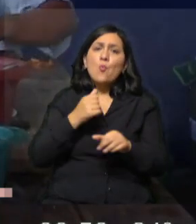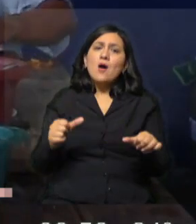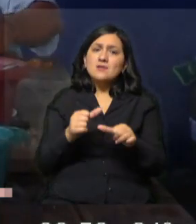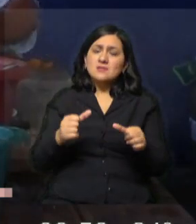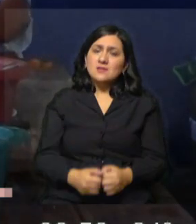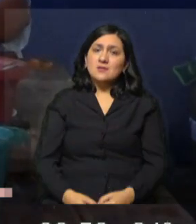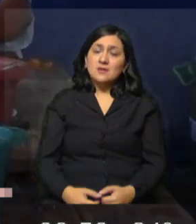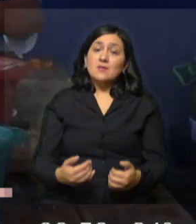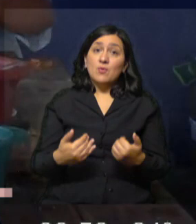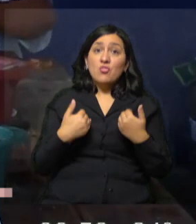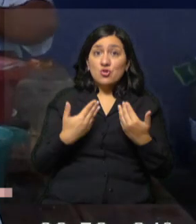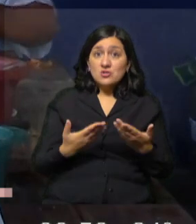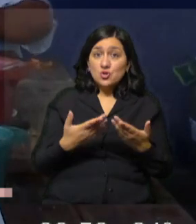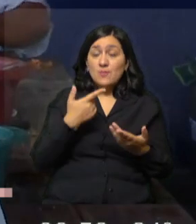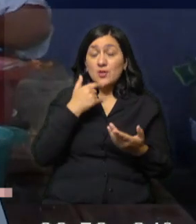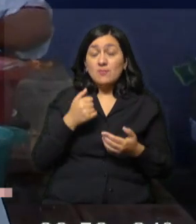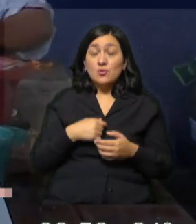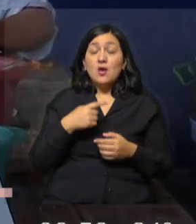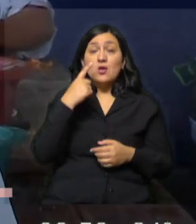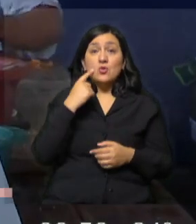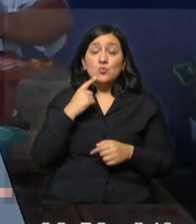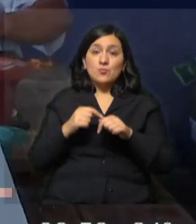Y tiene los dos teléfonos que pasé hoy,